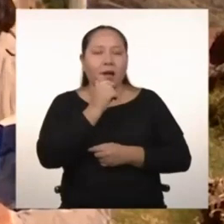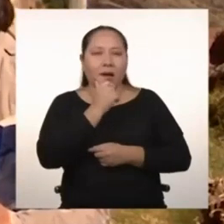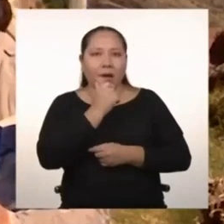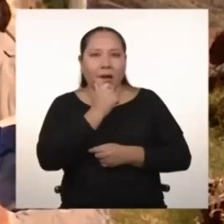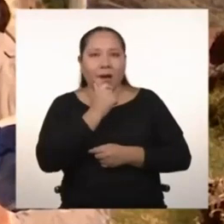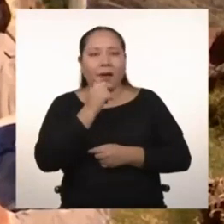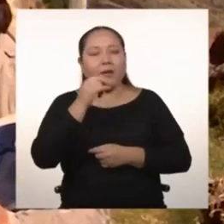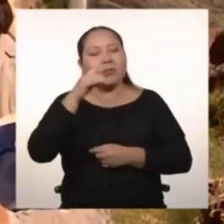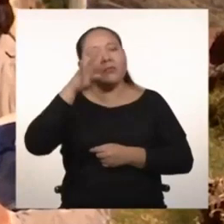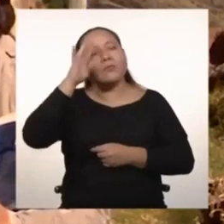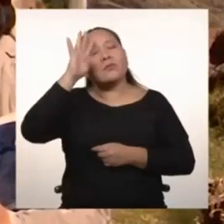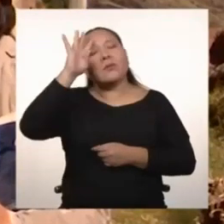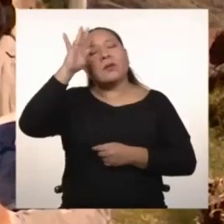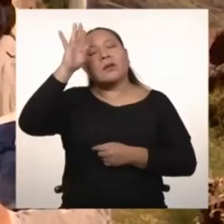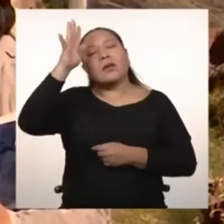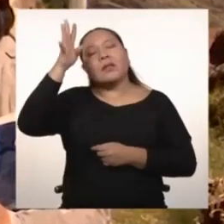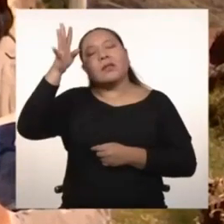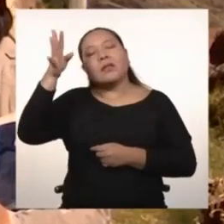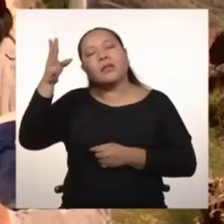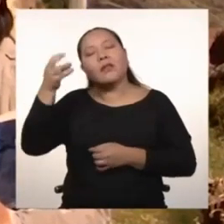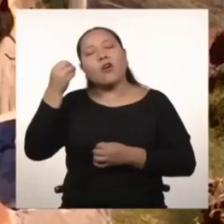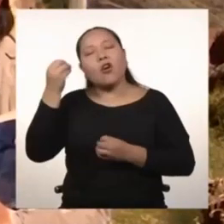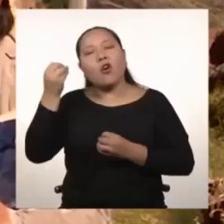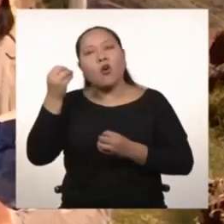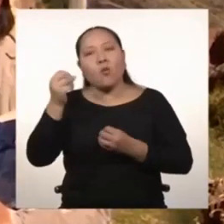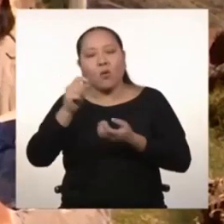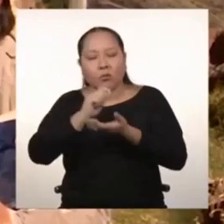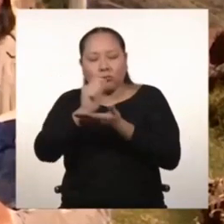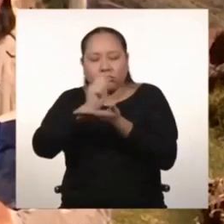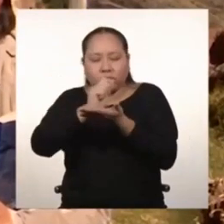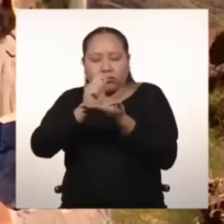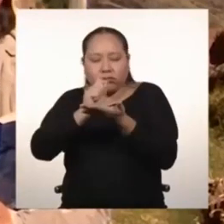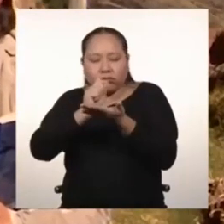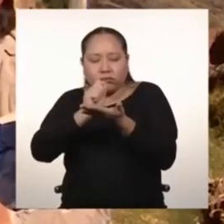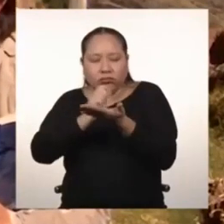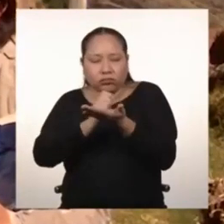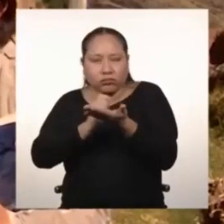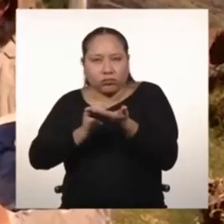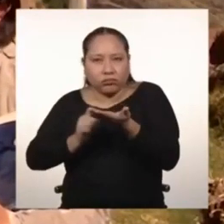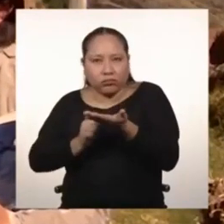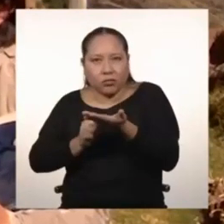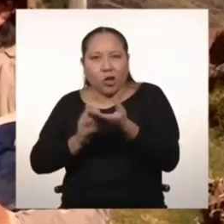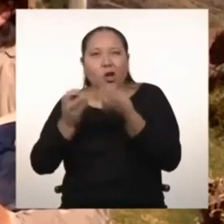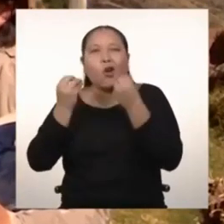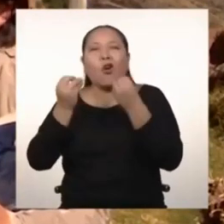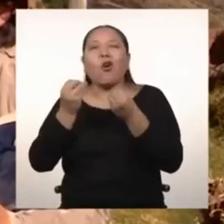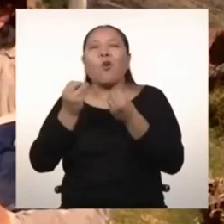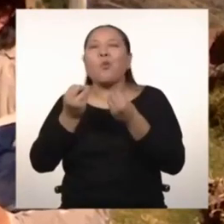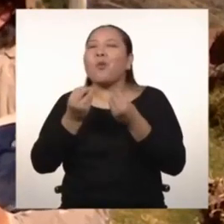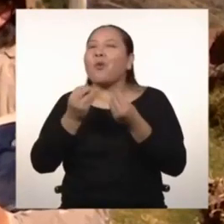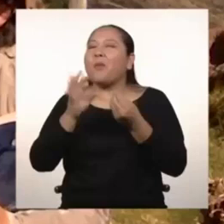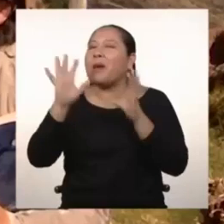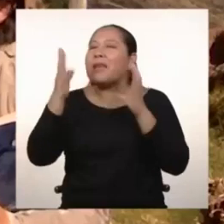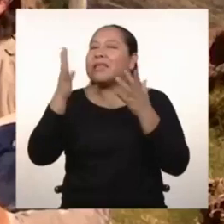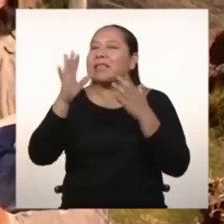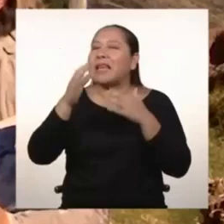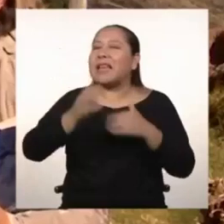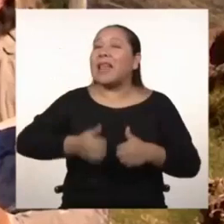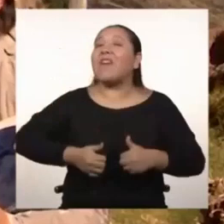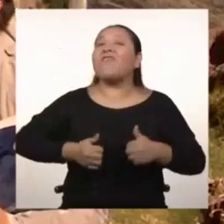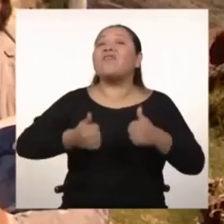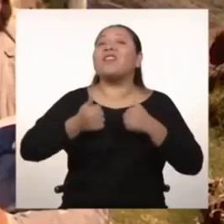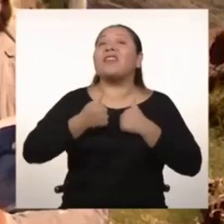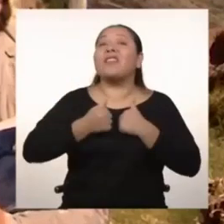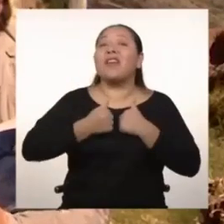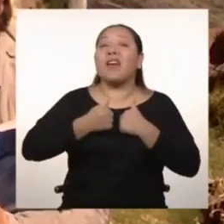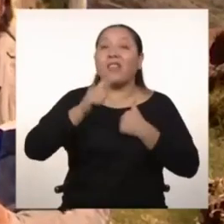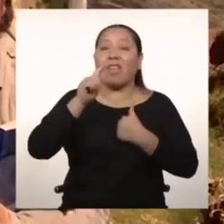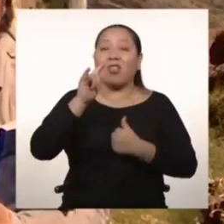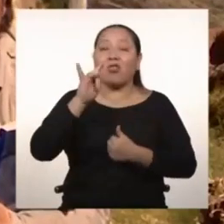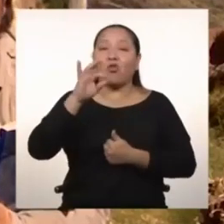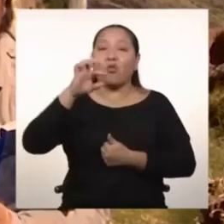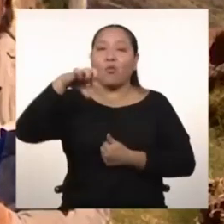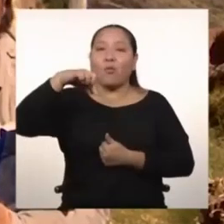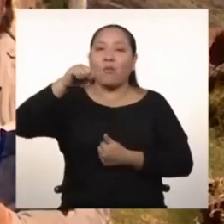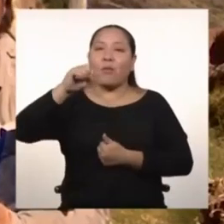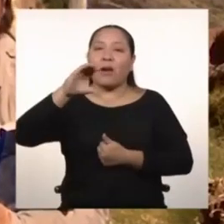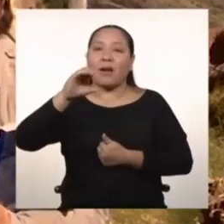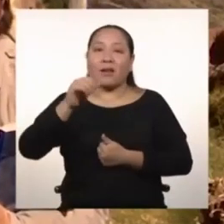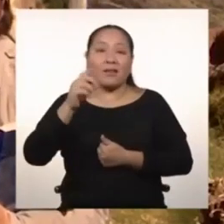manera imaginativa, pero con una asombrosa realidad, cómo sería la infancia de Túpac Amaru.